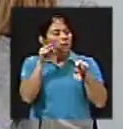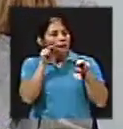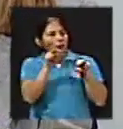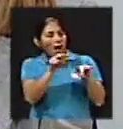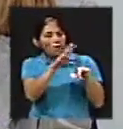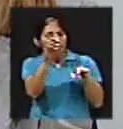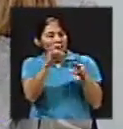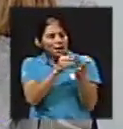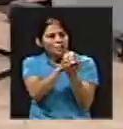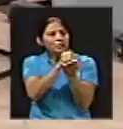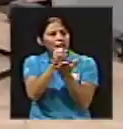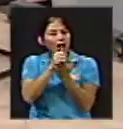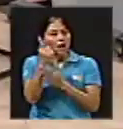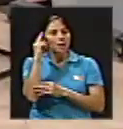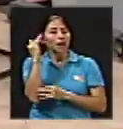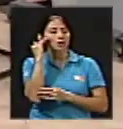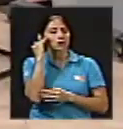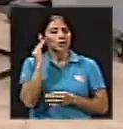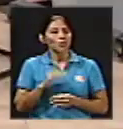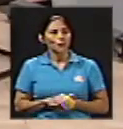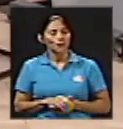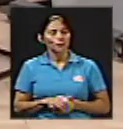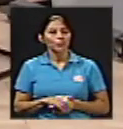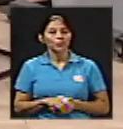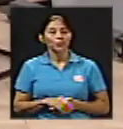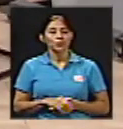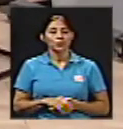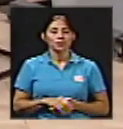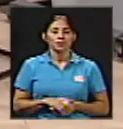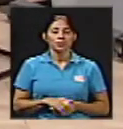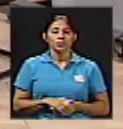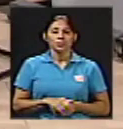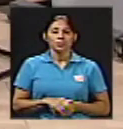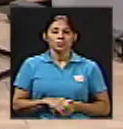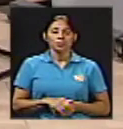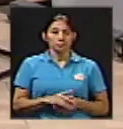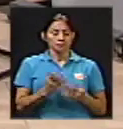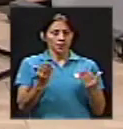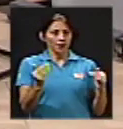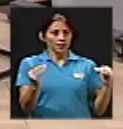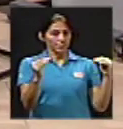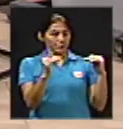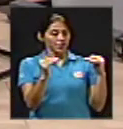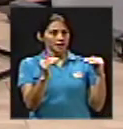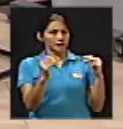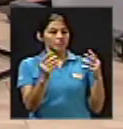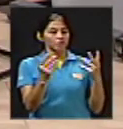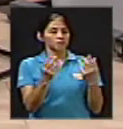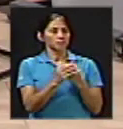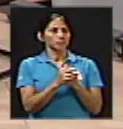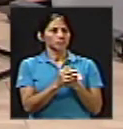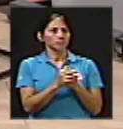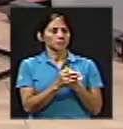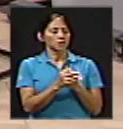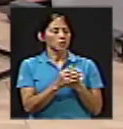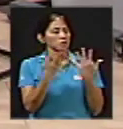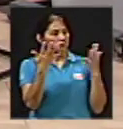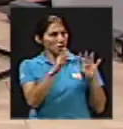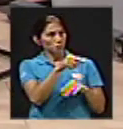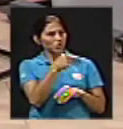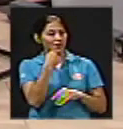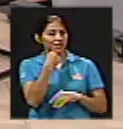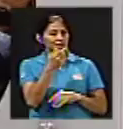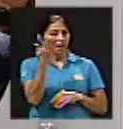para poder conocerlo. A nivel de las tareas, ya usted decía hace un